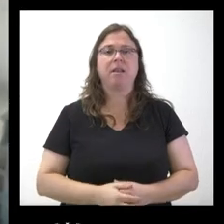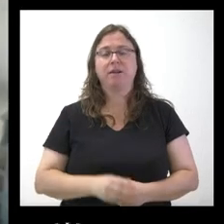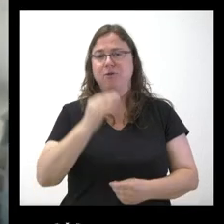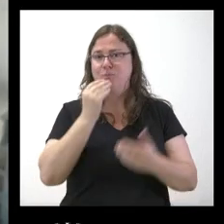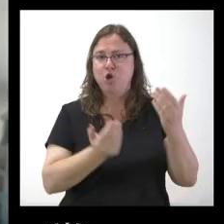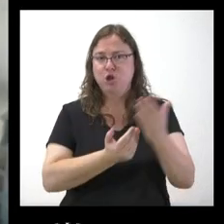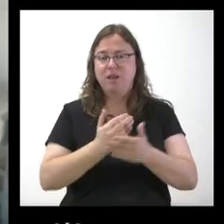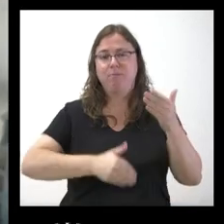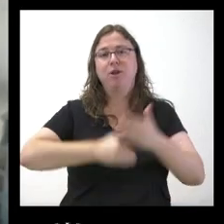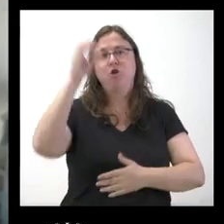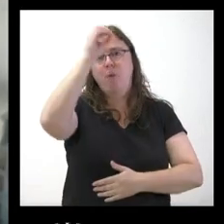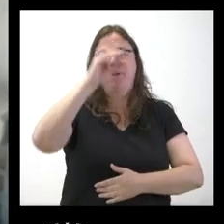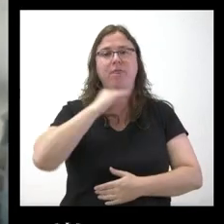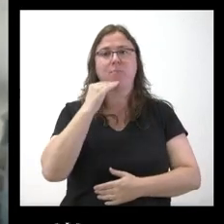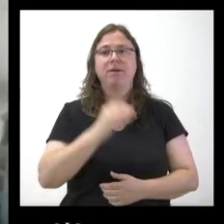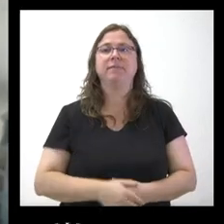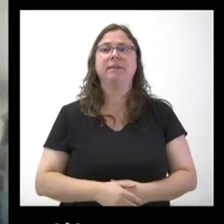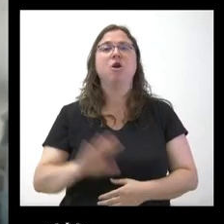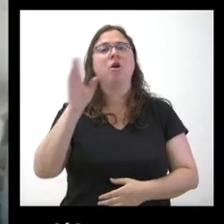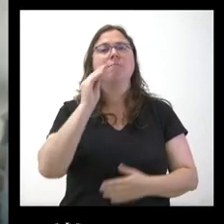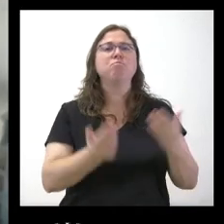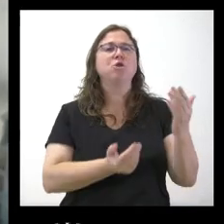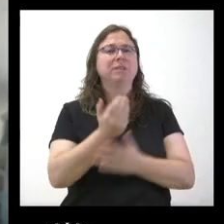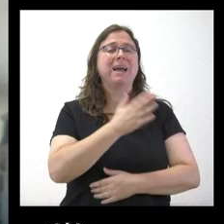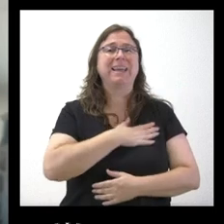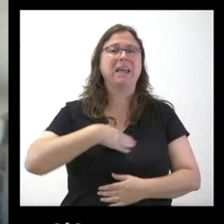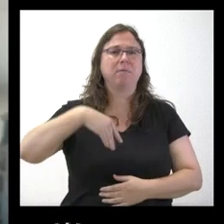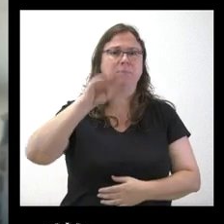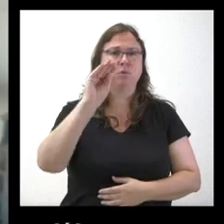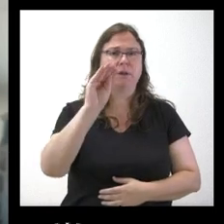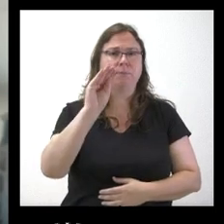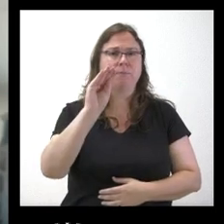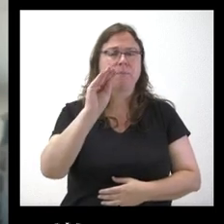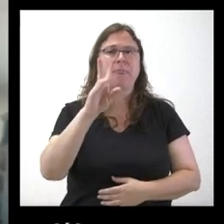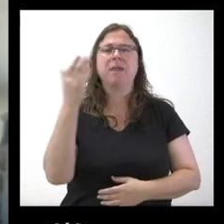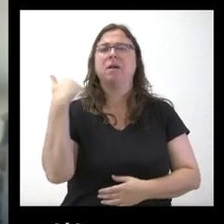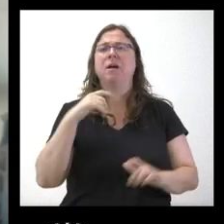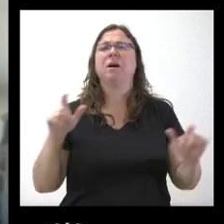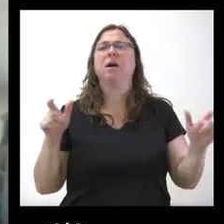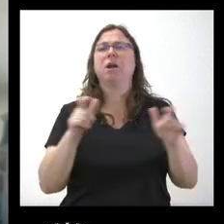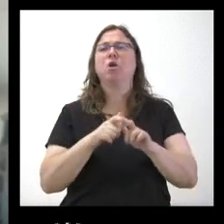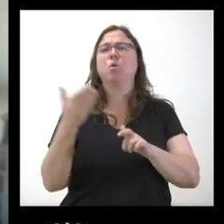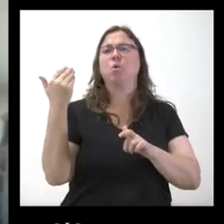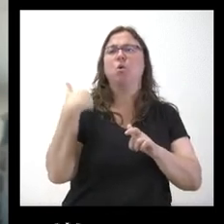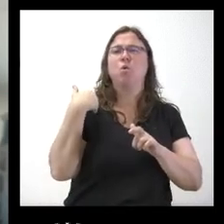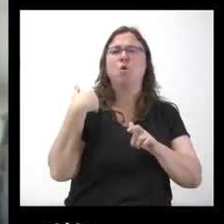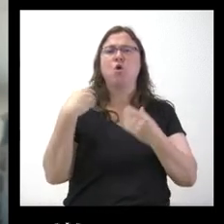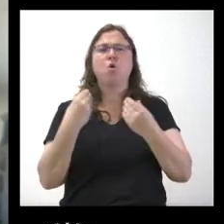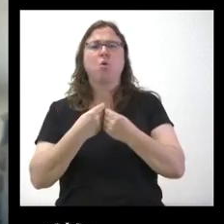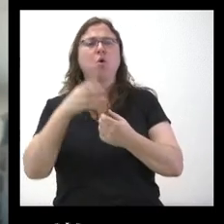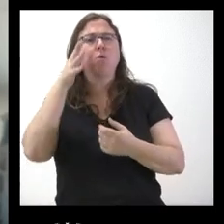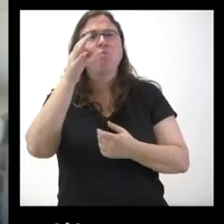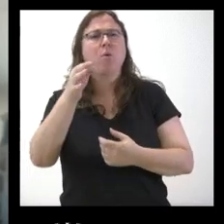opinión Hola buenos días le quería le quería preguntar por una reunión que tuvo usted con los municipios afectados por